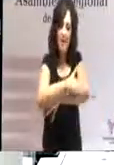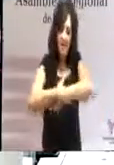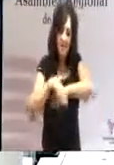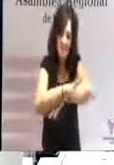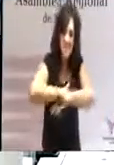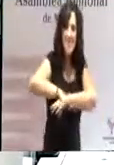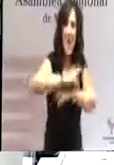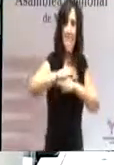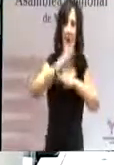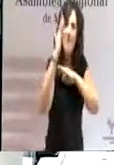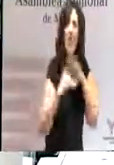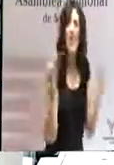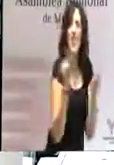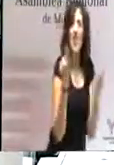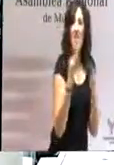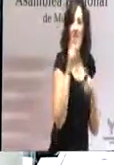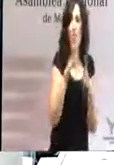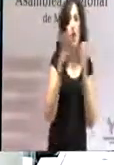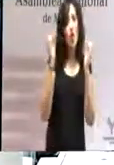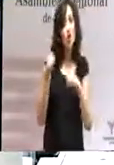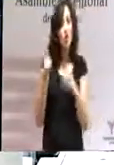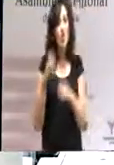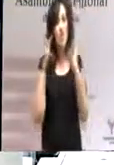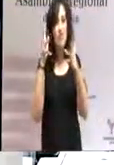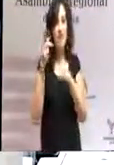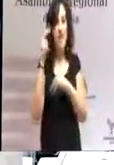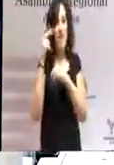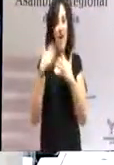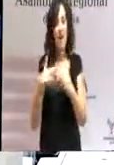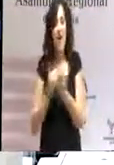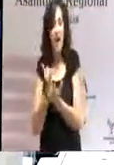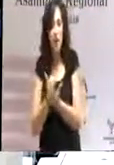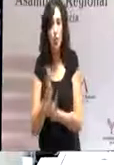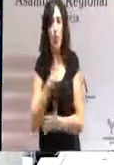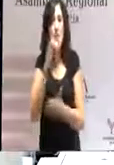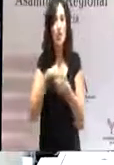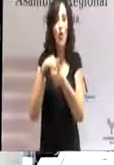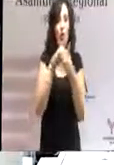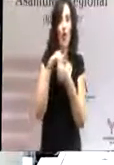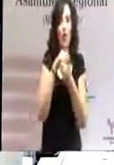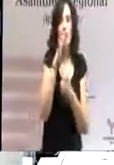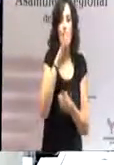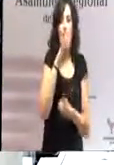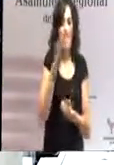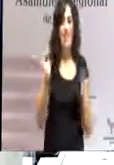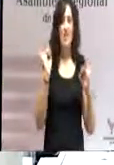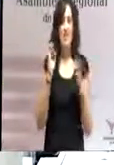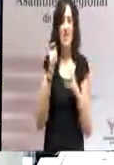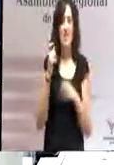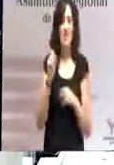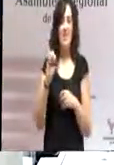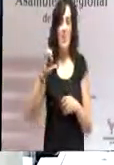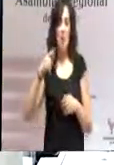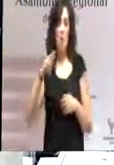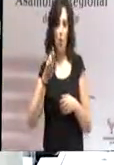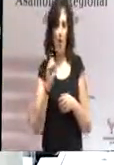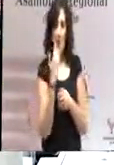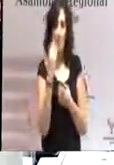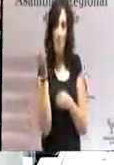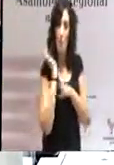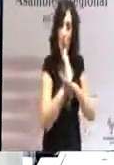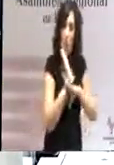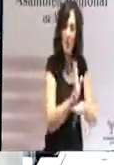con el consenso de la Consejería de Agricultura y de la Confederación Hidrográfica del Segura, y propuestas hechas